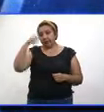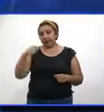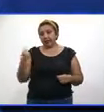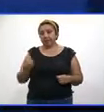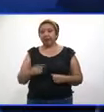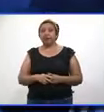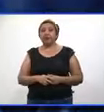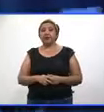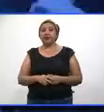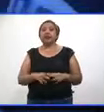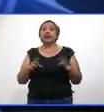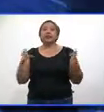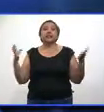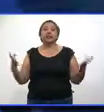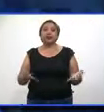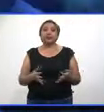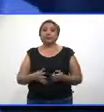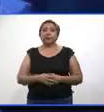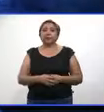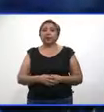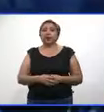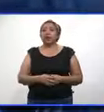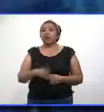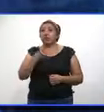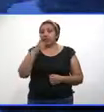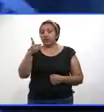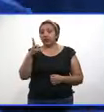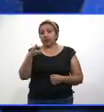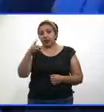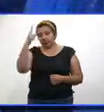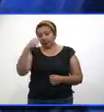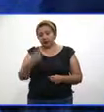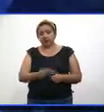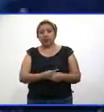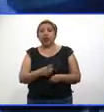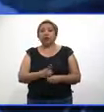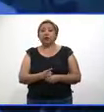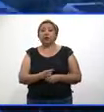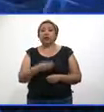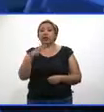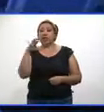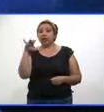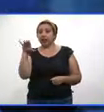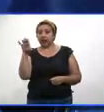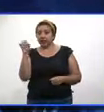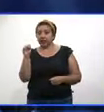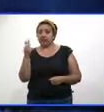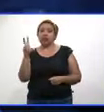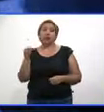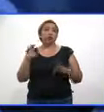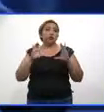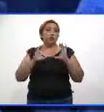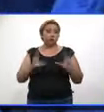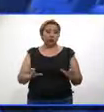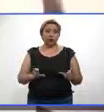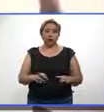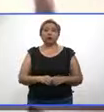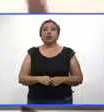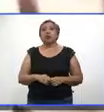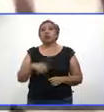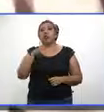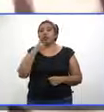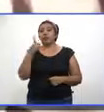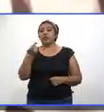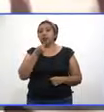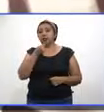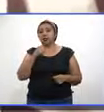hasta, desafortunadamente, pacientes que pueden terminar hospitalizados por una caries que no se atendió a tiempo. Los malos hábitos de higiene